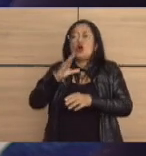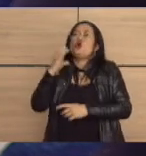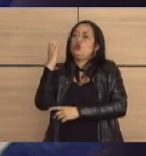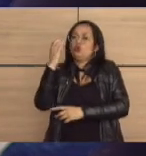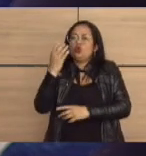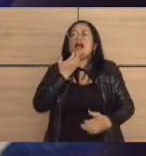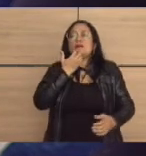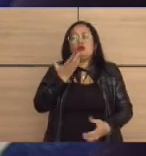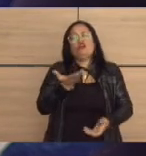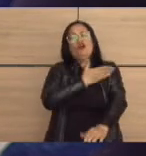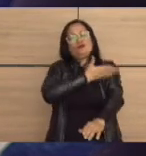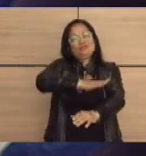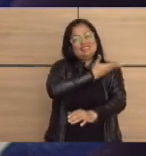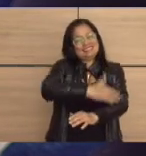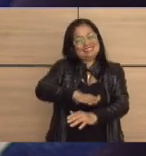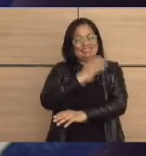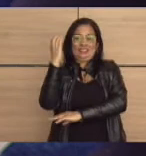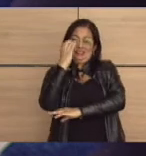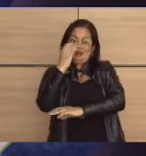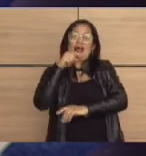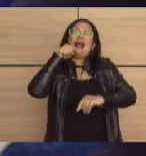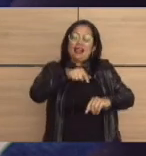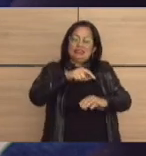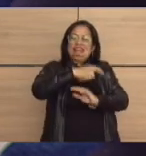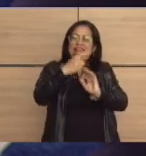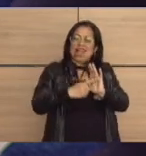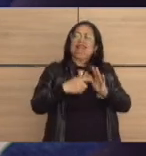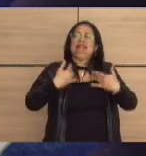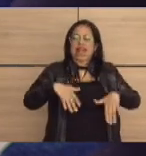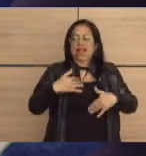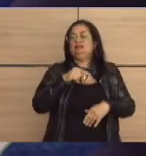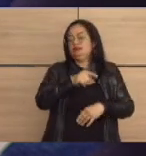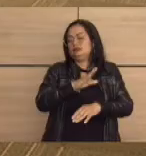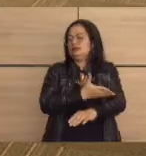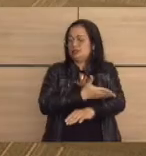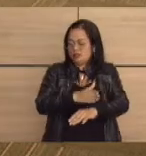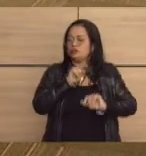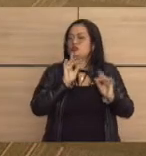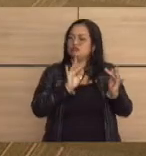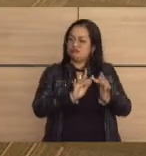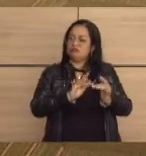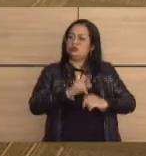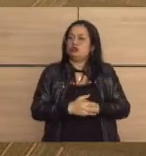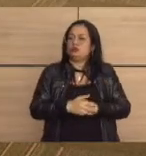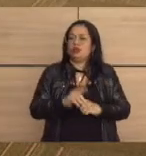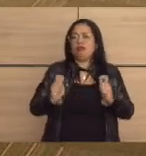la música, ahí sí se siente esa complejidad, porque